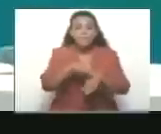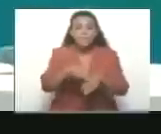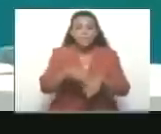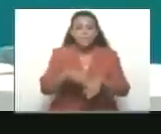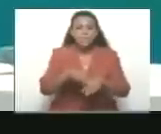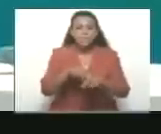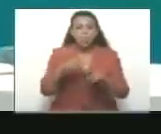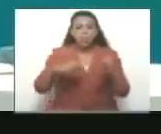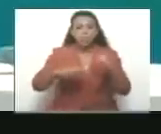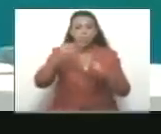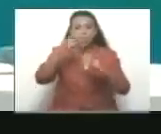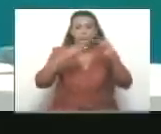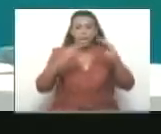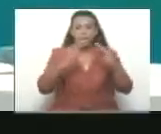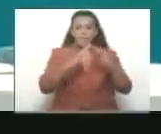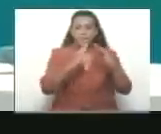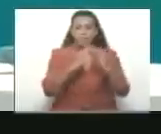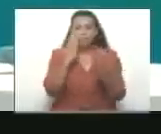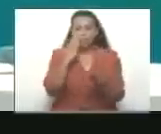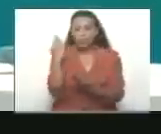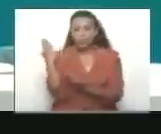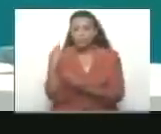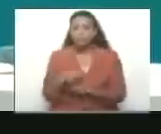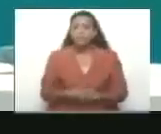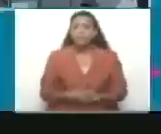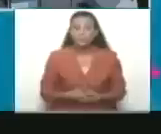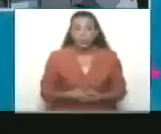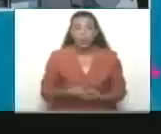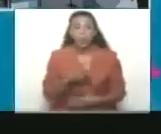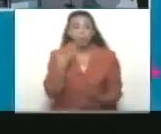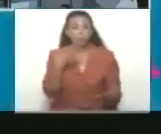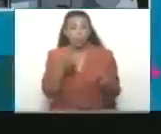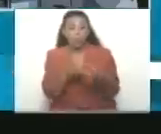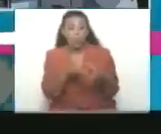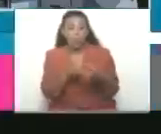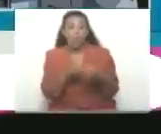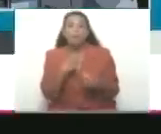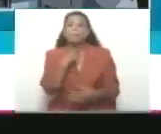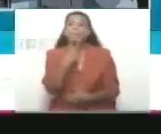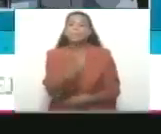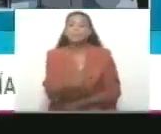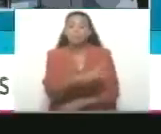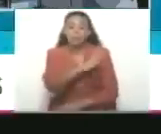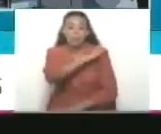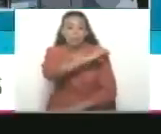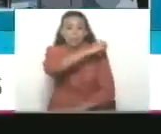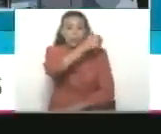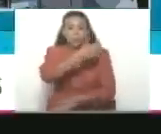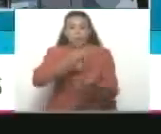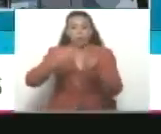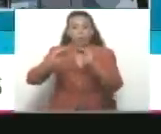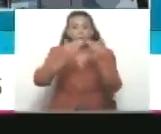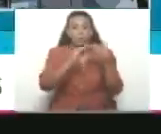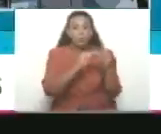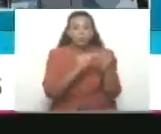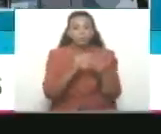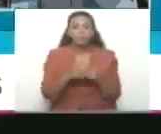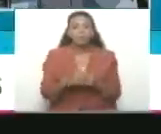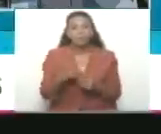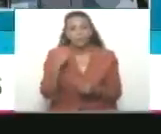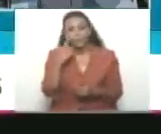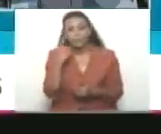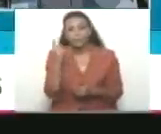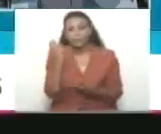villarruel acompañado por el combo de Voceros y voceras de la comunidad por